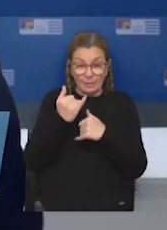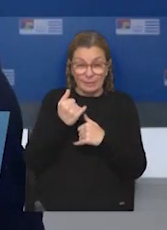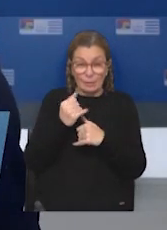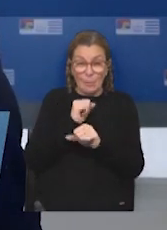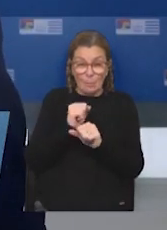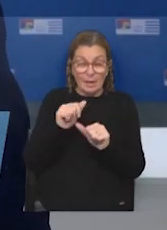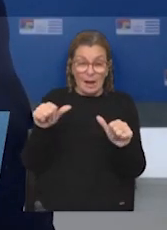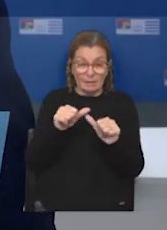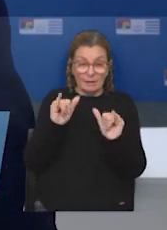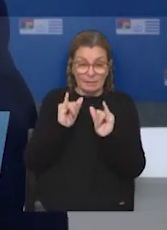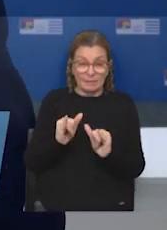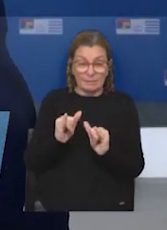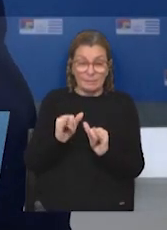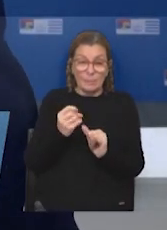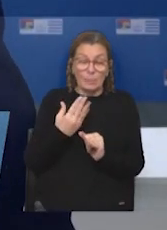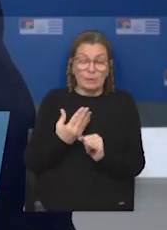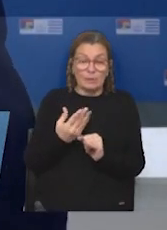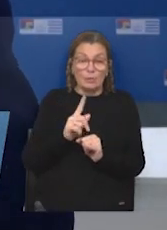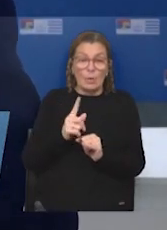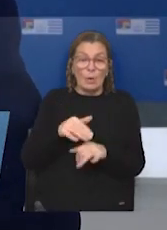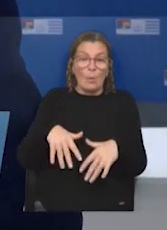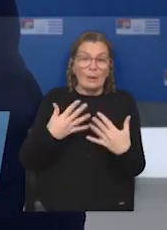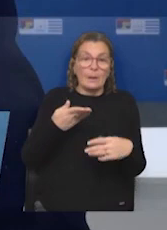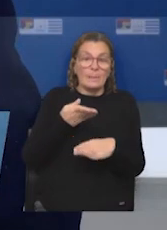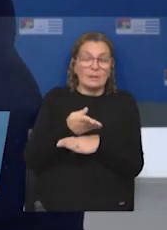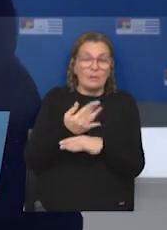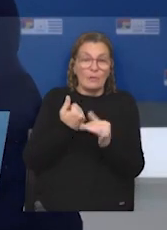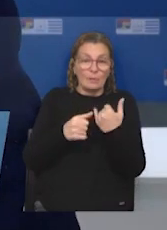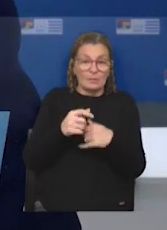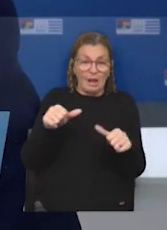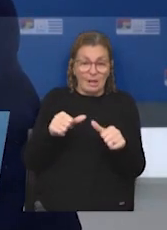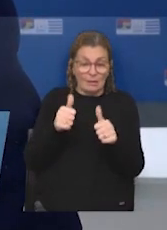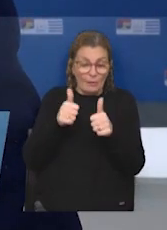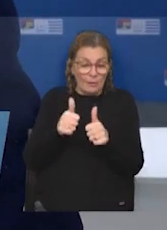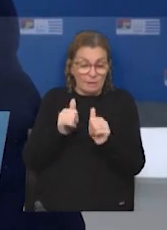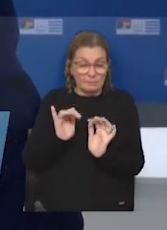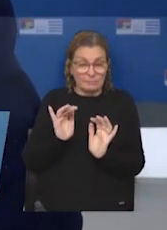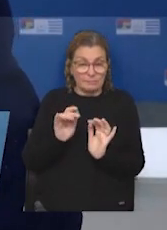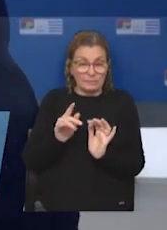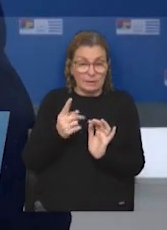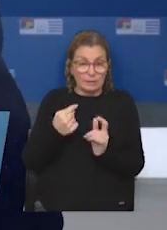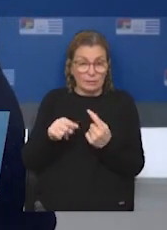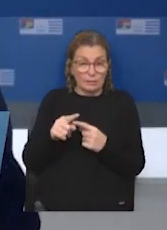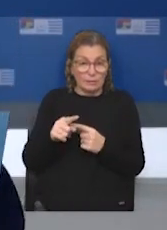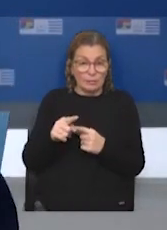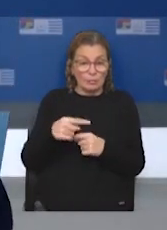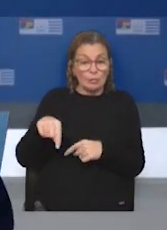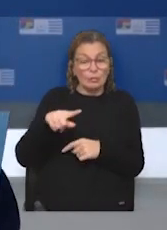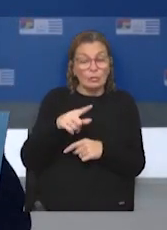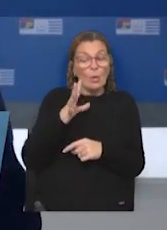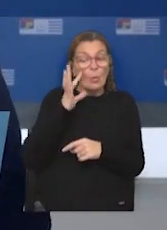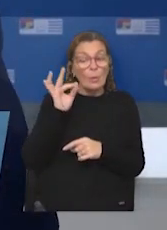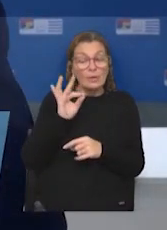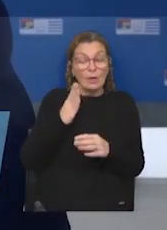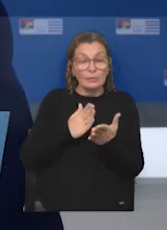puedan cumplir porque no es cualquier pedido de acceso Hay que hacerlo y hacerlo bien Entonces digamos nosotros la cautela que